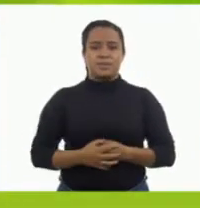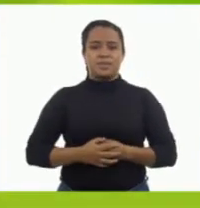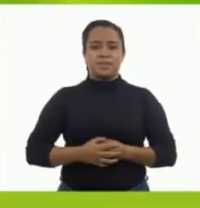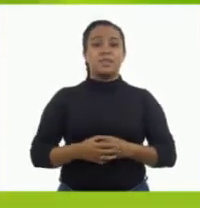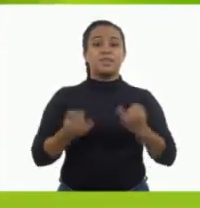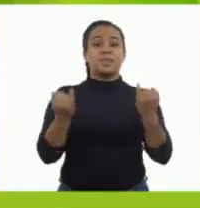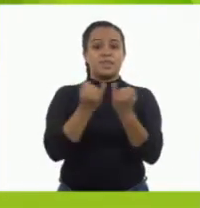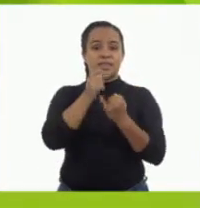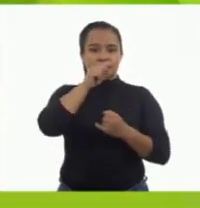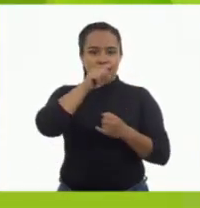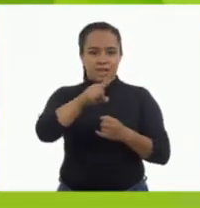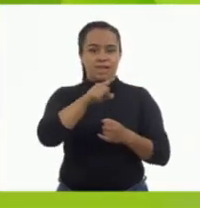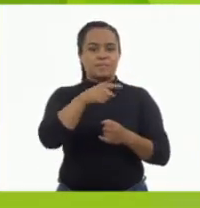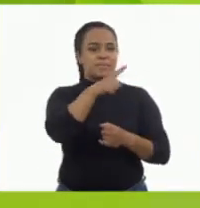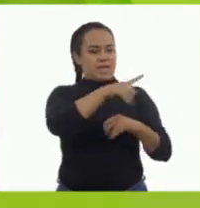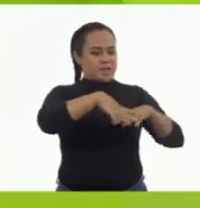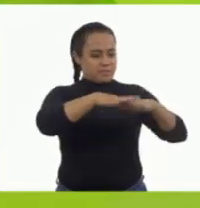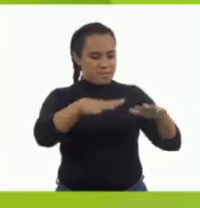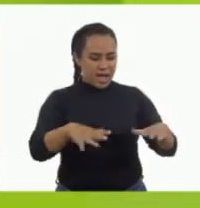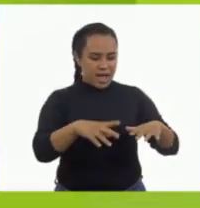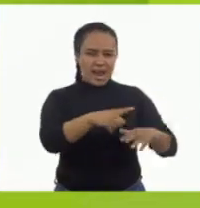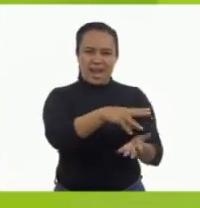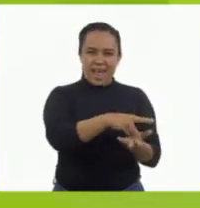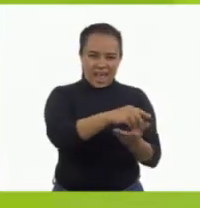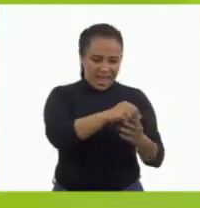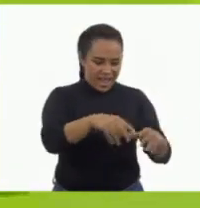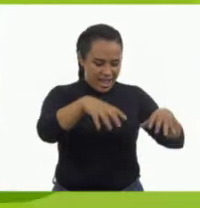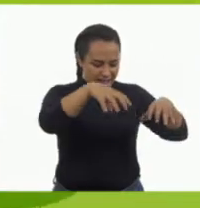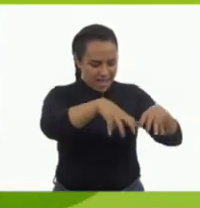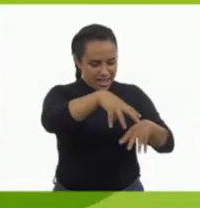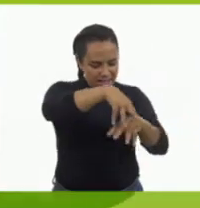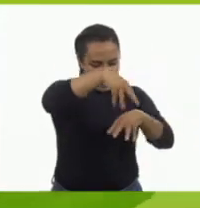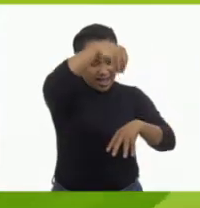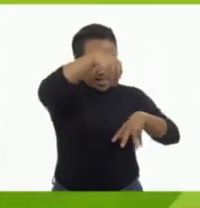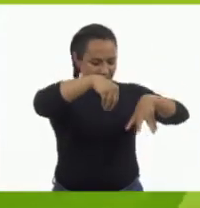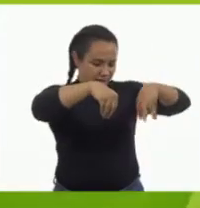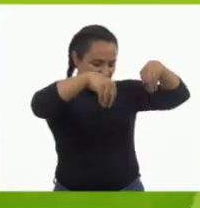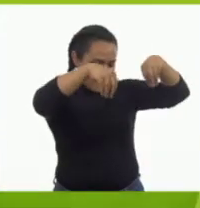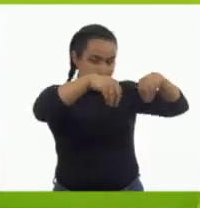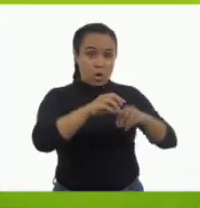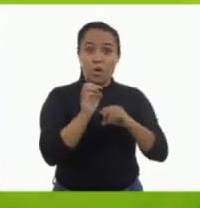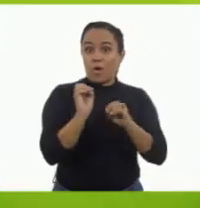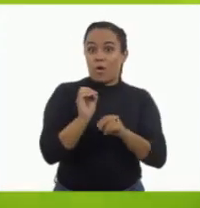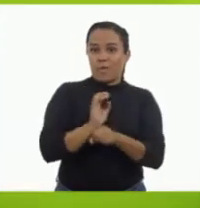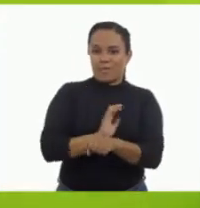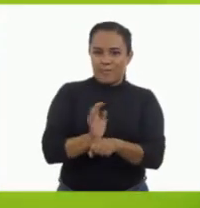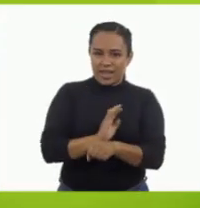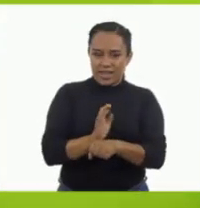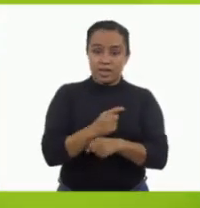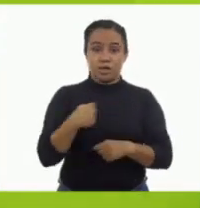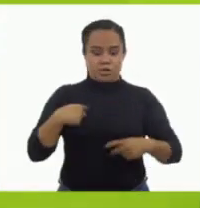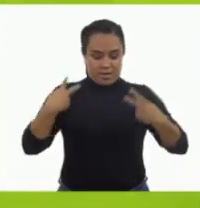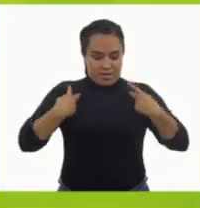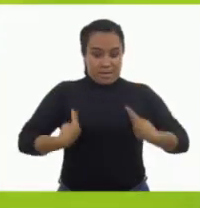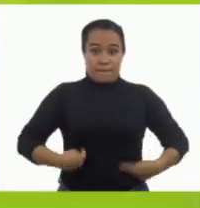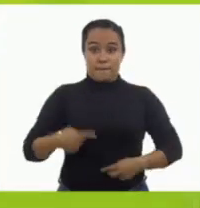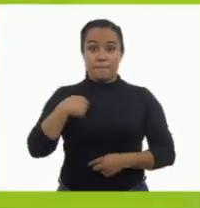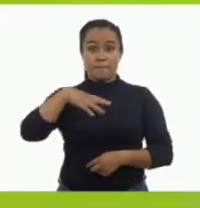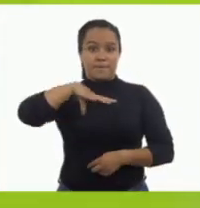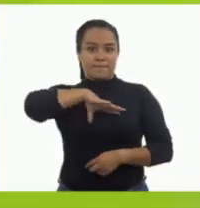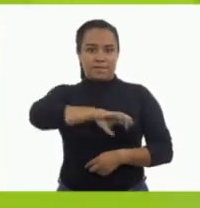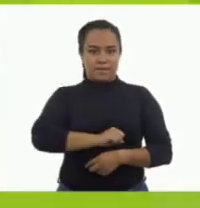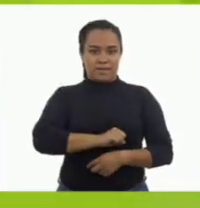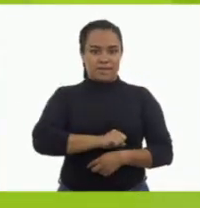ir a hacer castillos de arena, ver películas, ponerme mi vestido